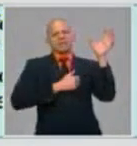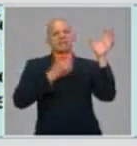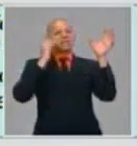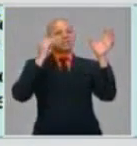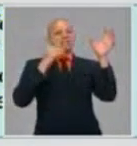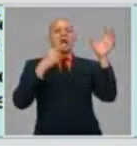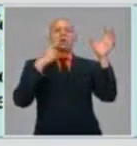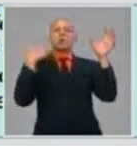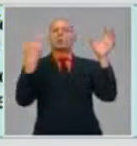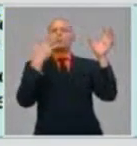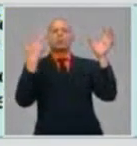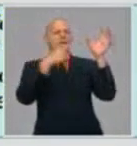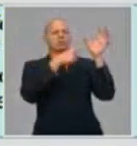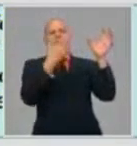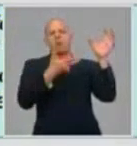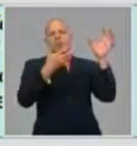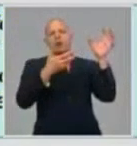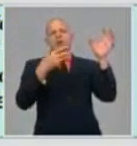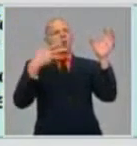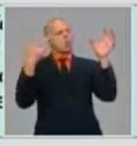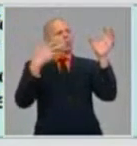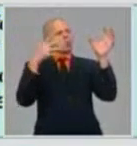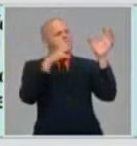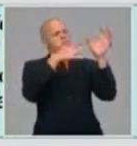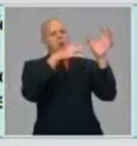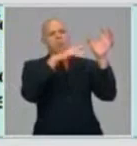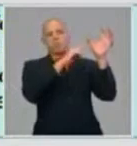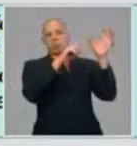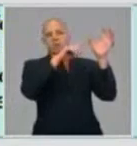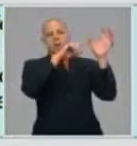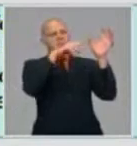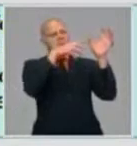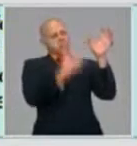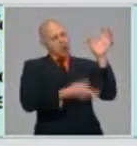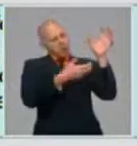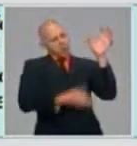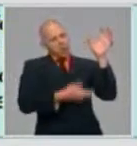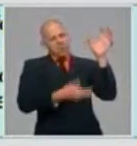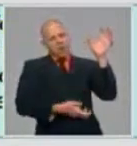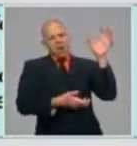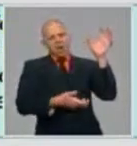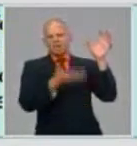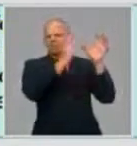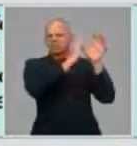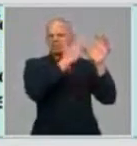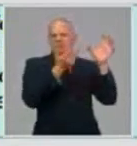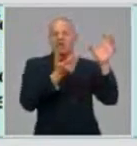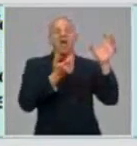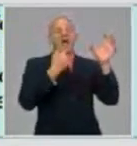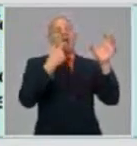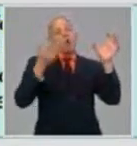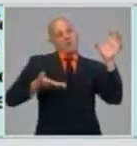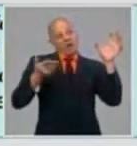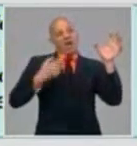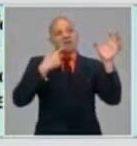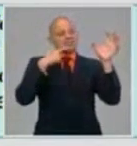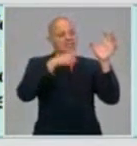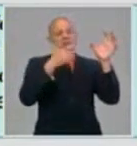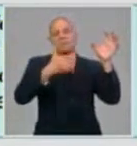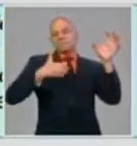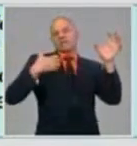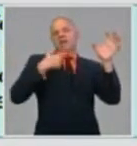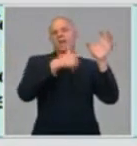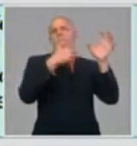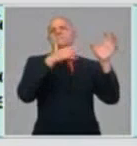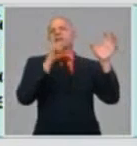al suelo, Cuba solo puede gravitar hacia la Unión Norteamericana, la cual no puede apartarla de su